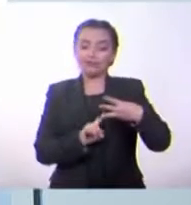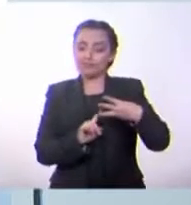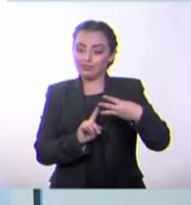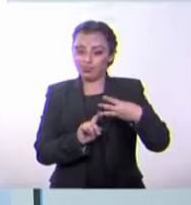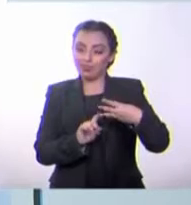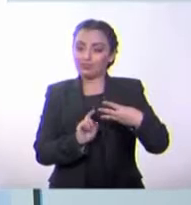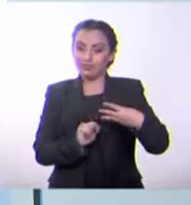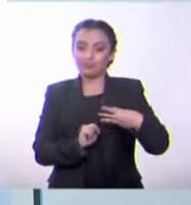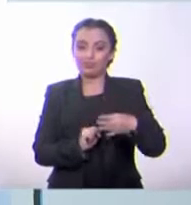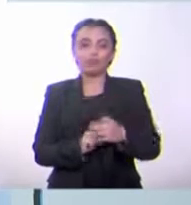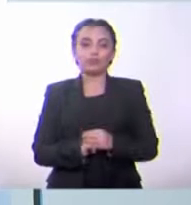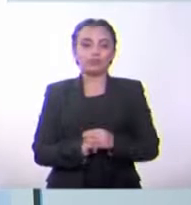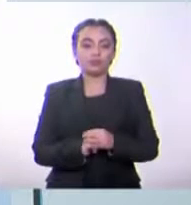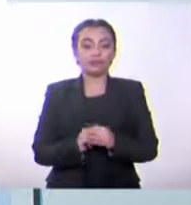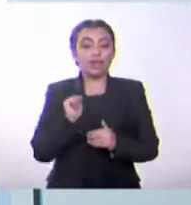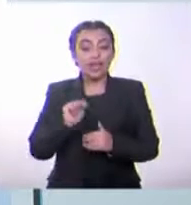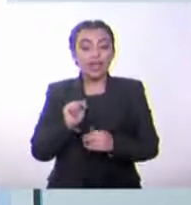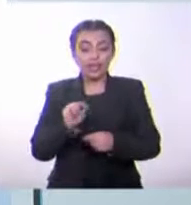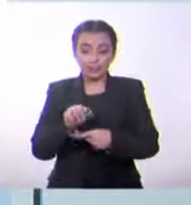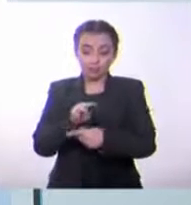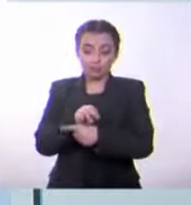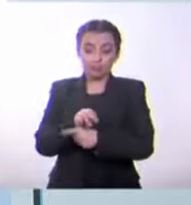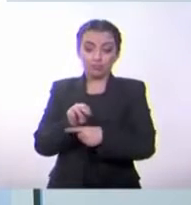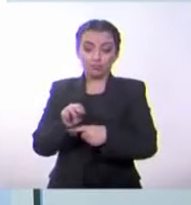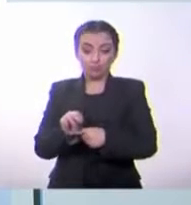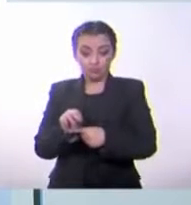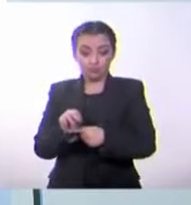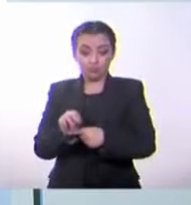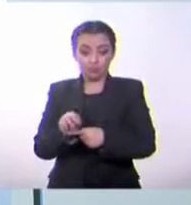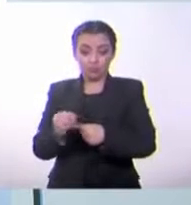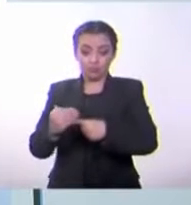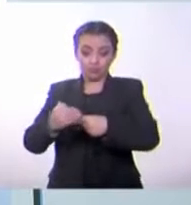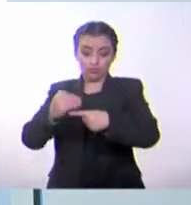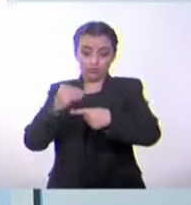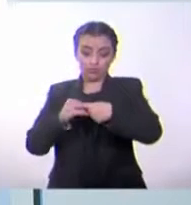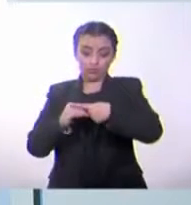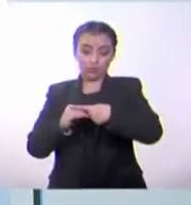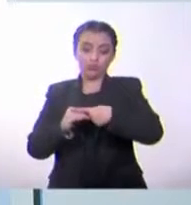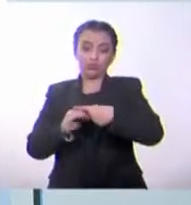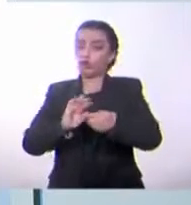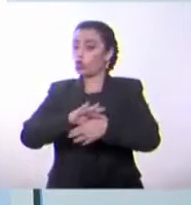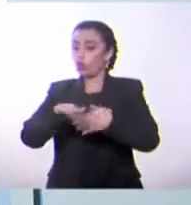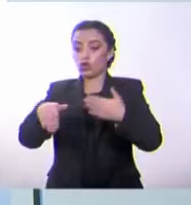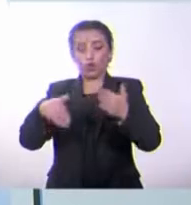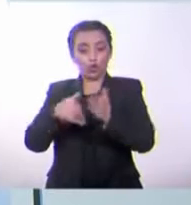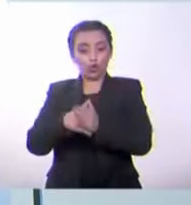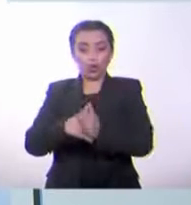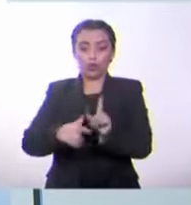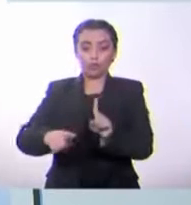es igual a la masa molar entre la carga total del ion